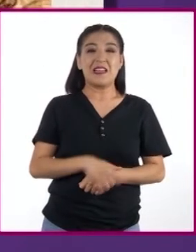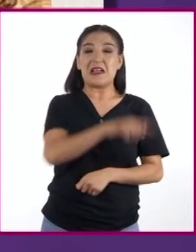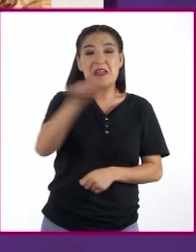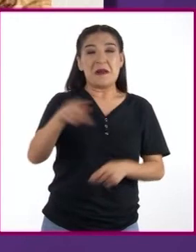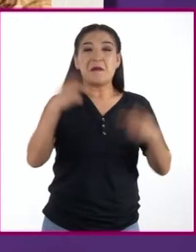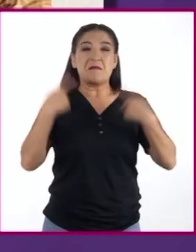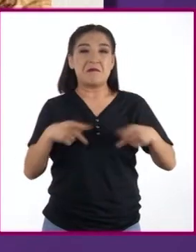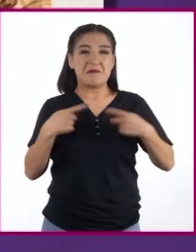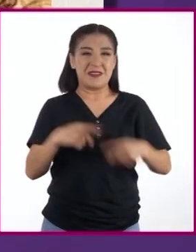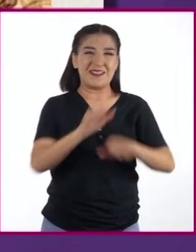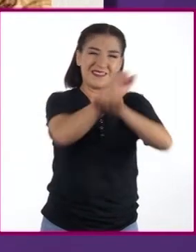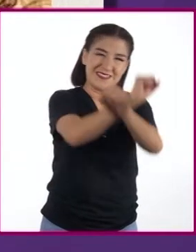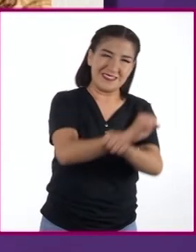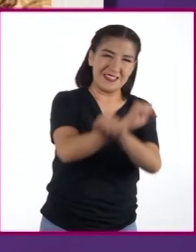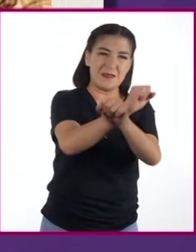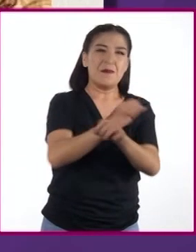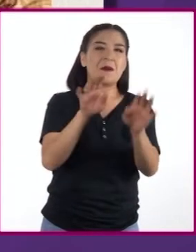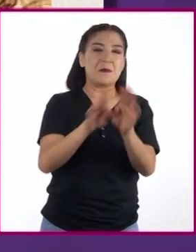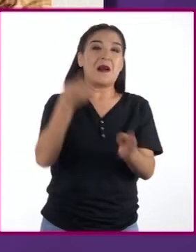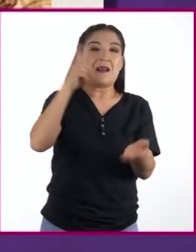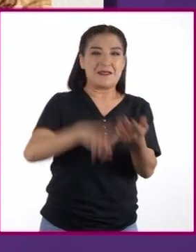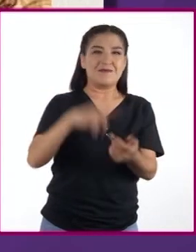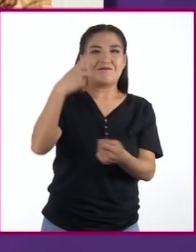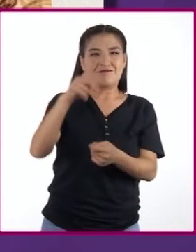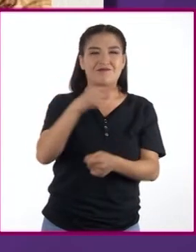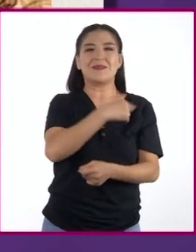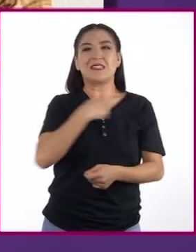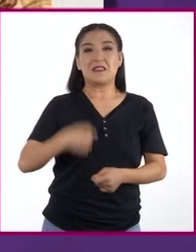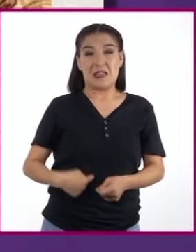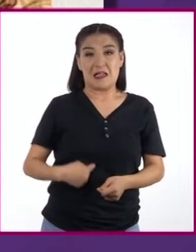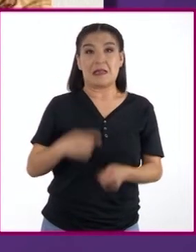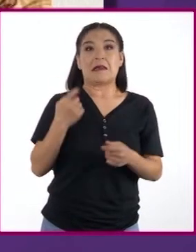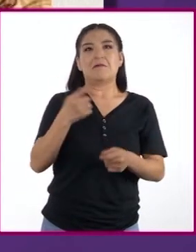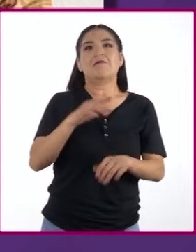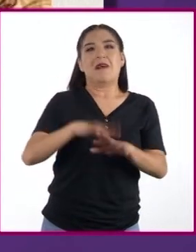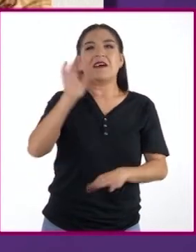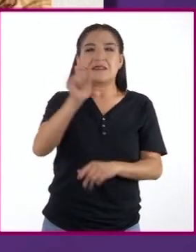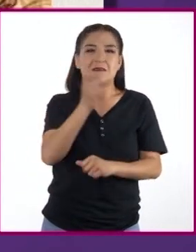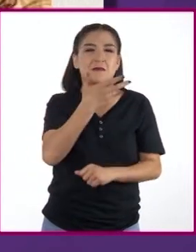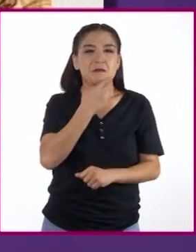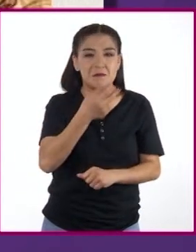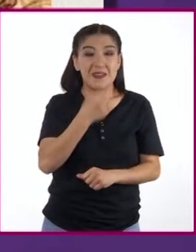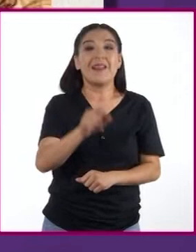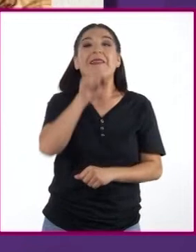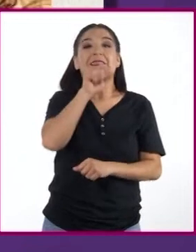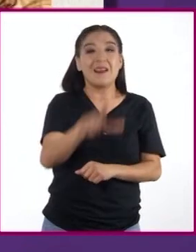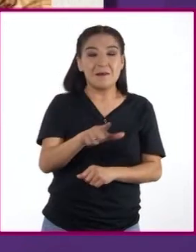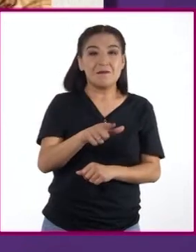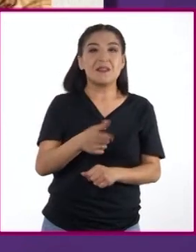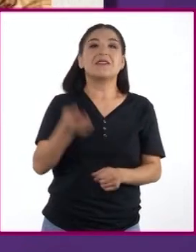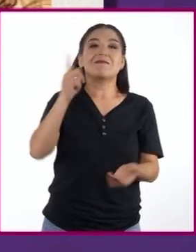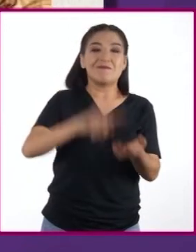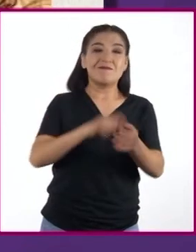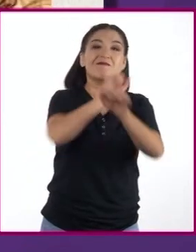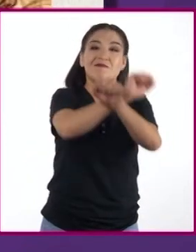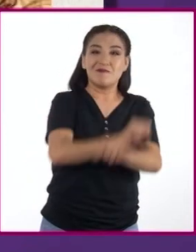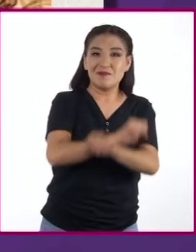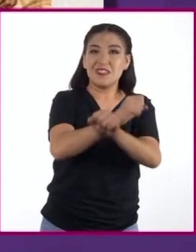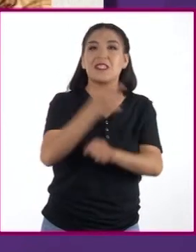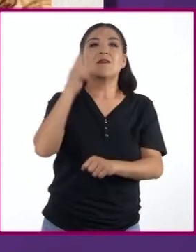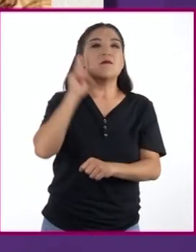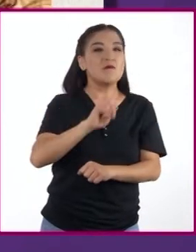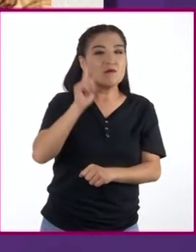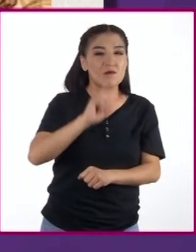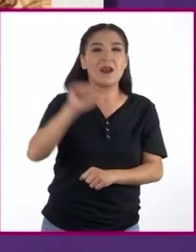de esclavos en la nao de China eran varones, también ingresaron esclavas asiáticas